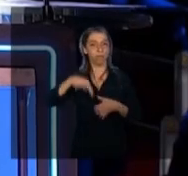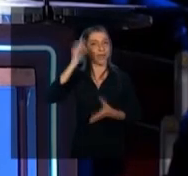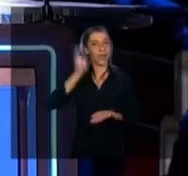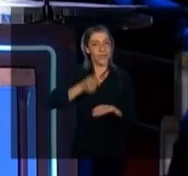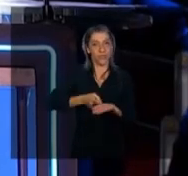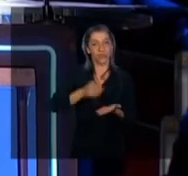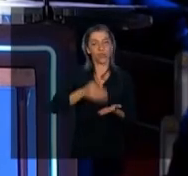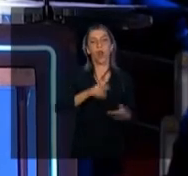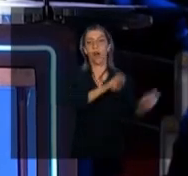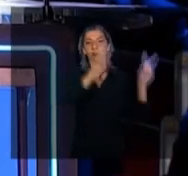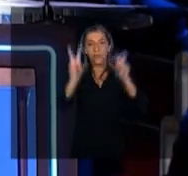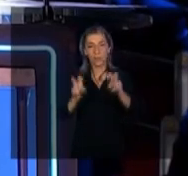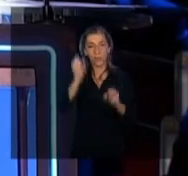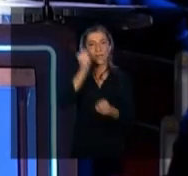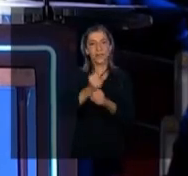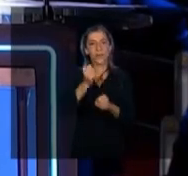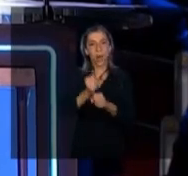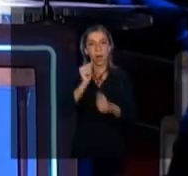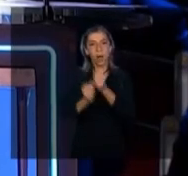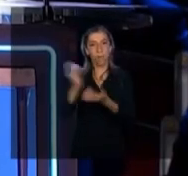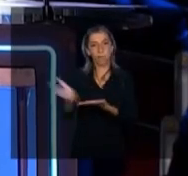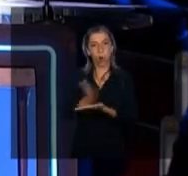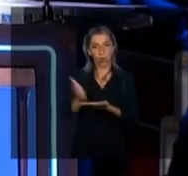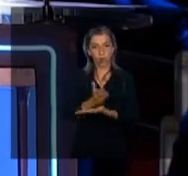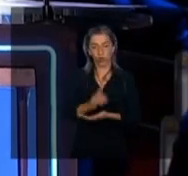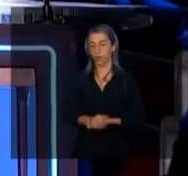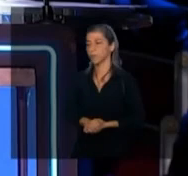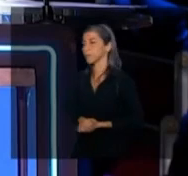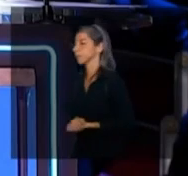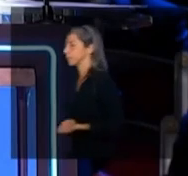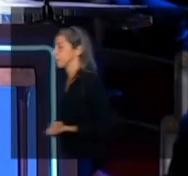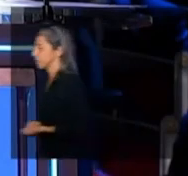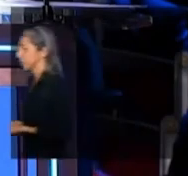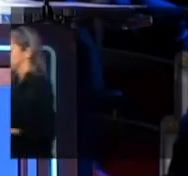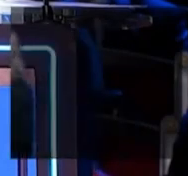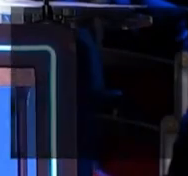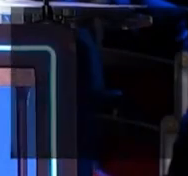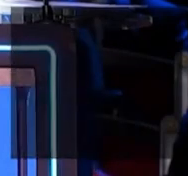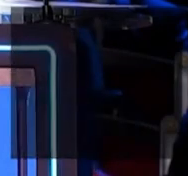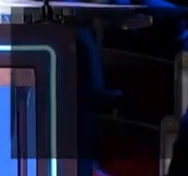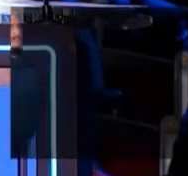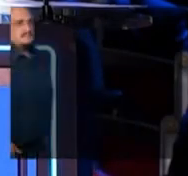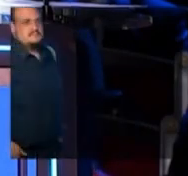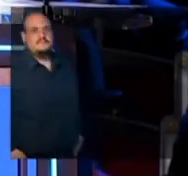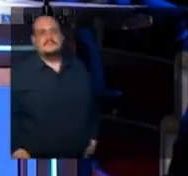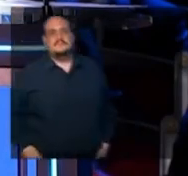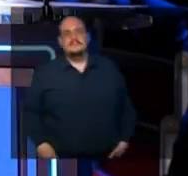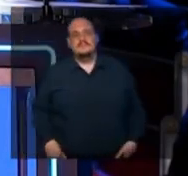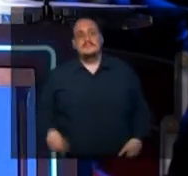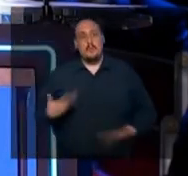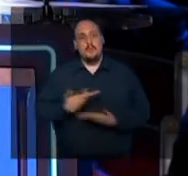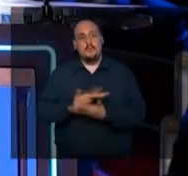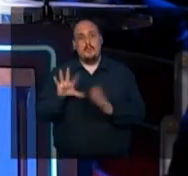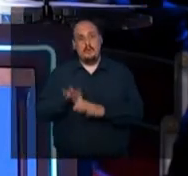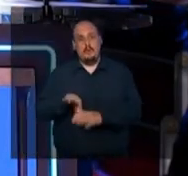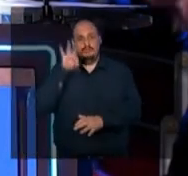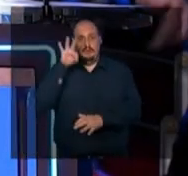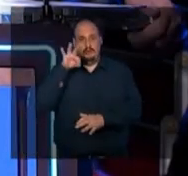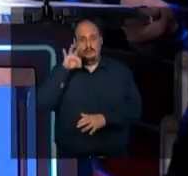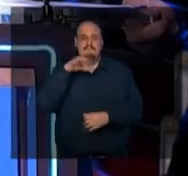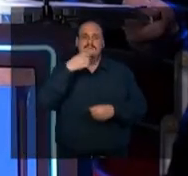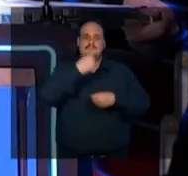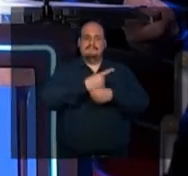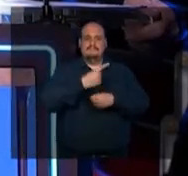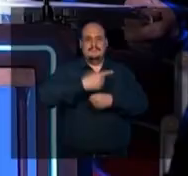bloque que es trabajo y producción y de acuerdo al sorteo público Juan es que areti